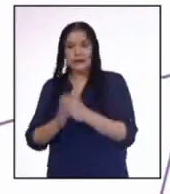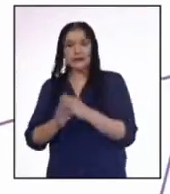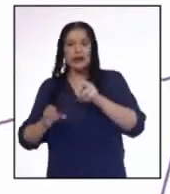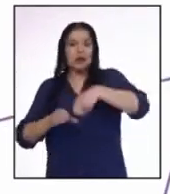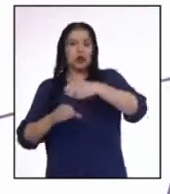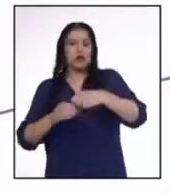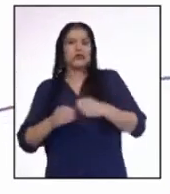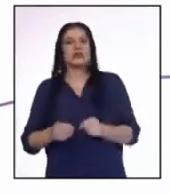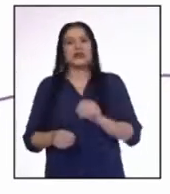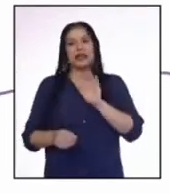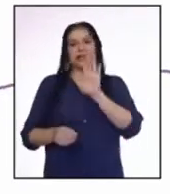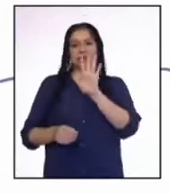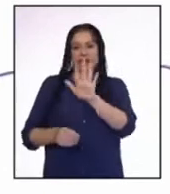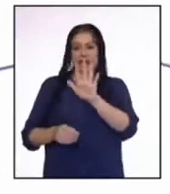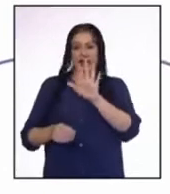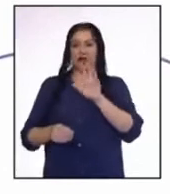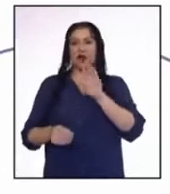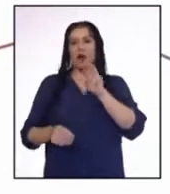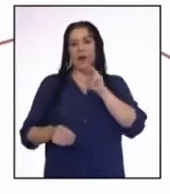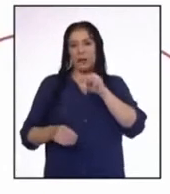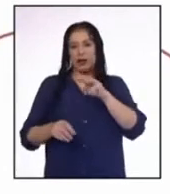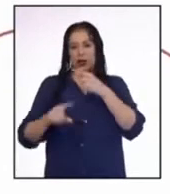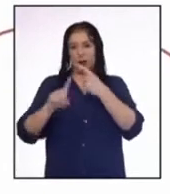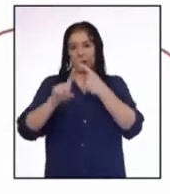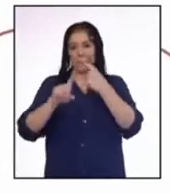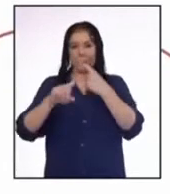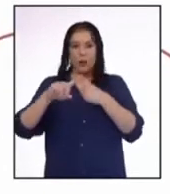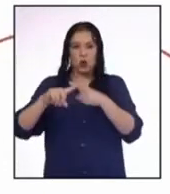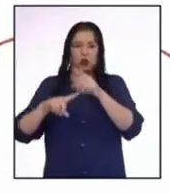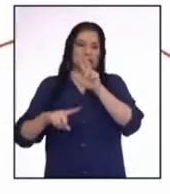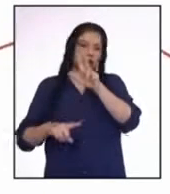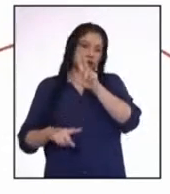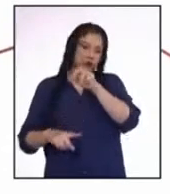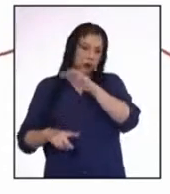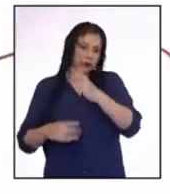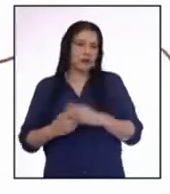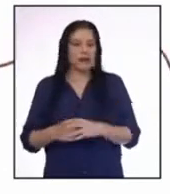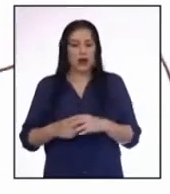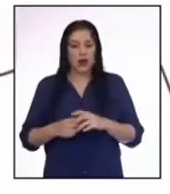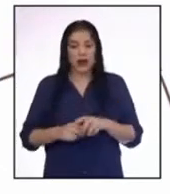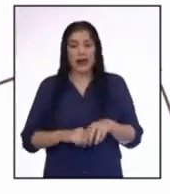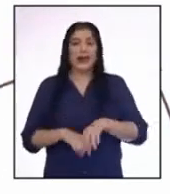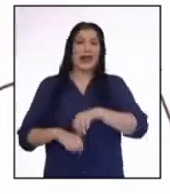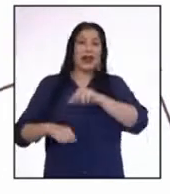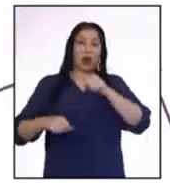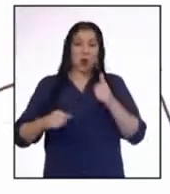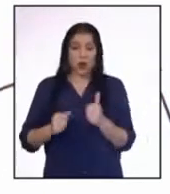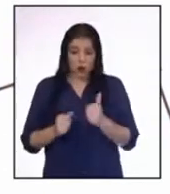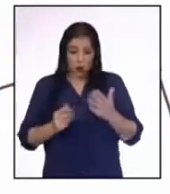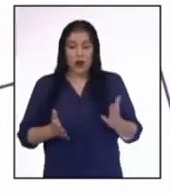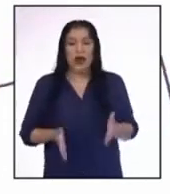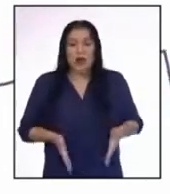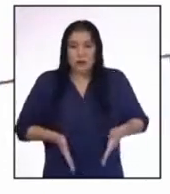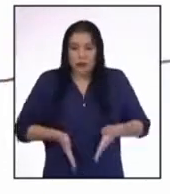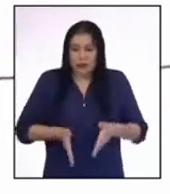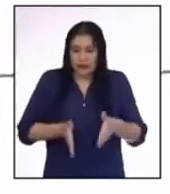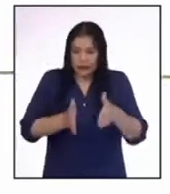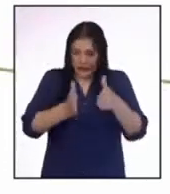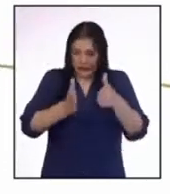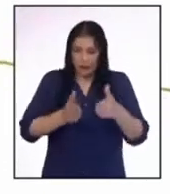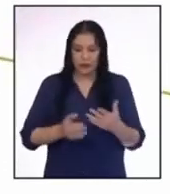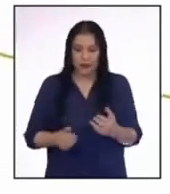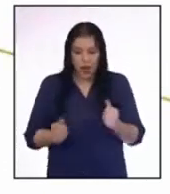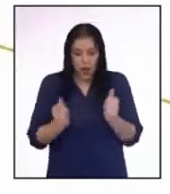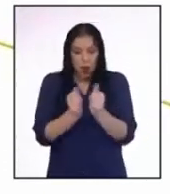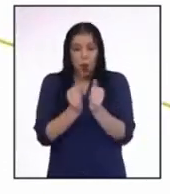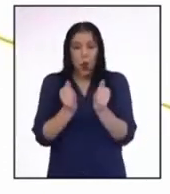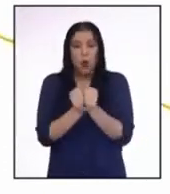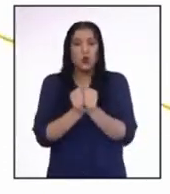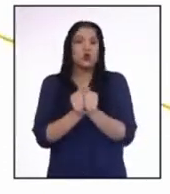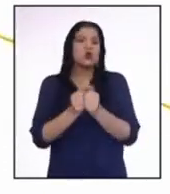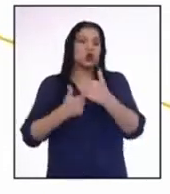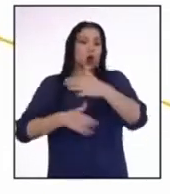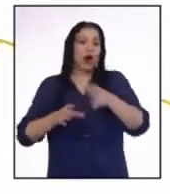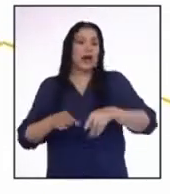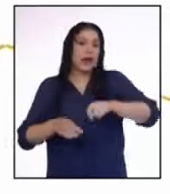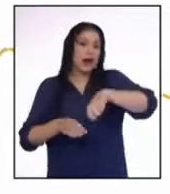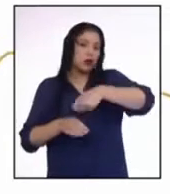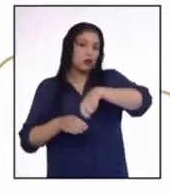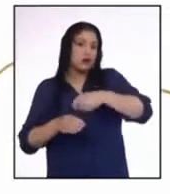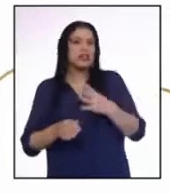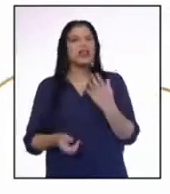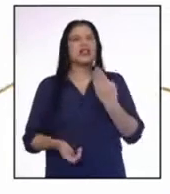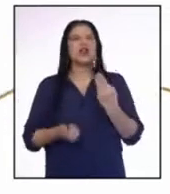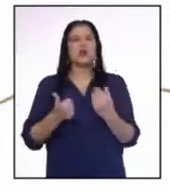por 3,5 metros, y al costado el pasadizo lateral. Al lado de la cocina está el baño,